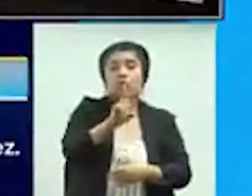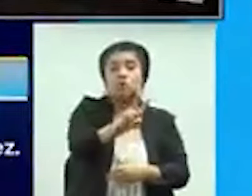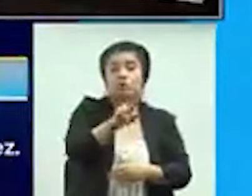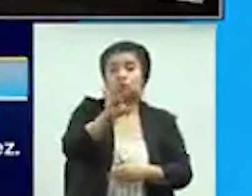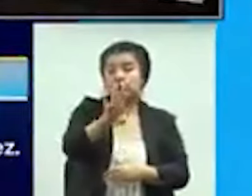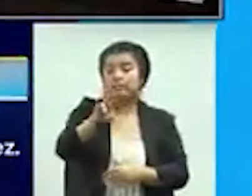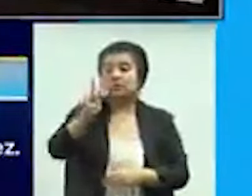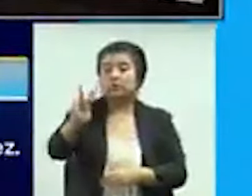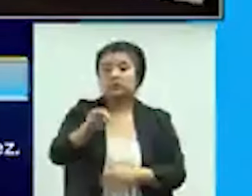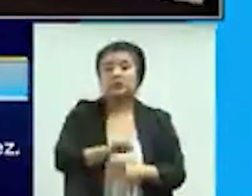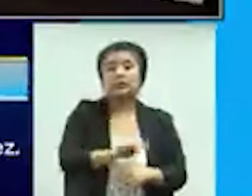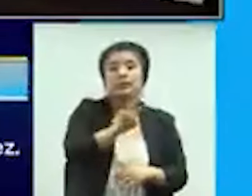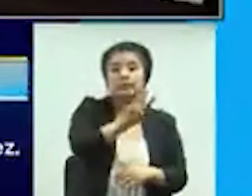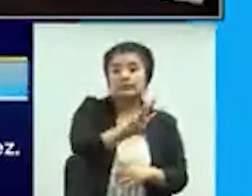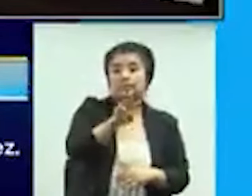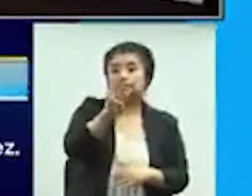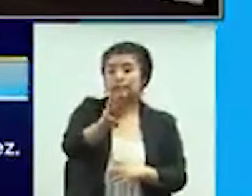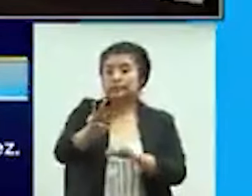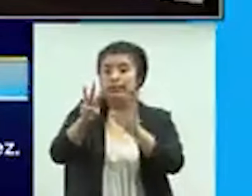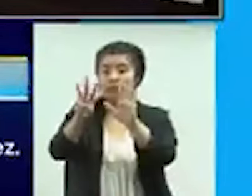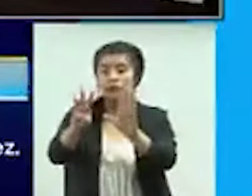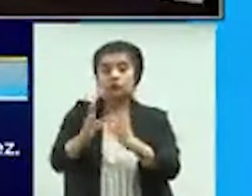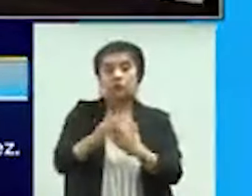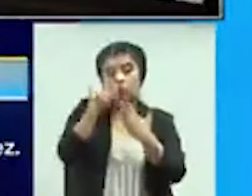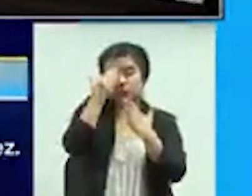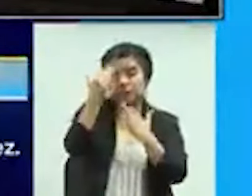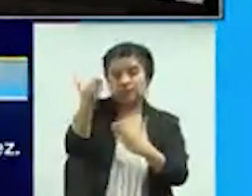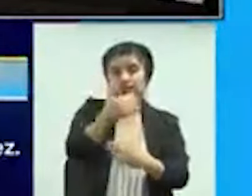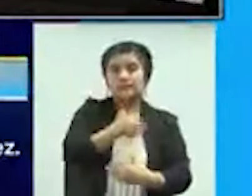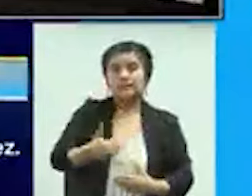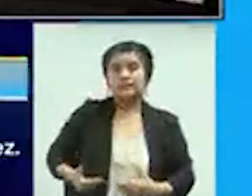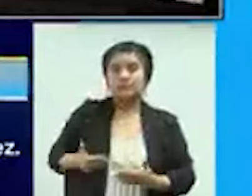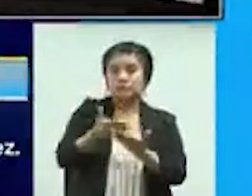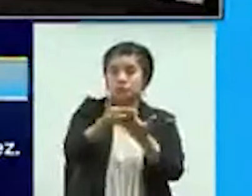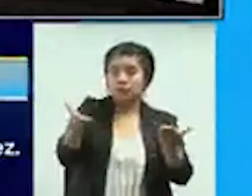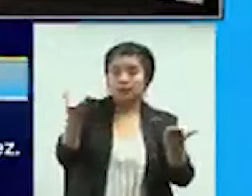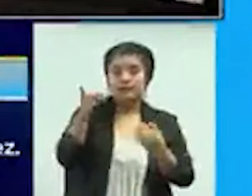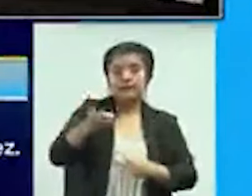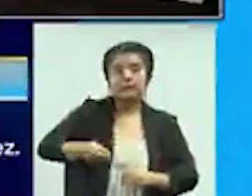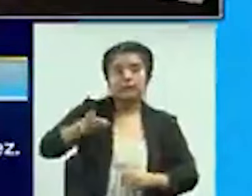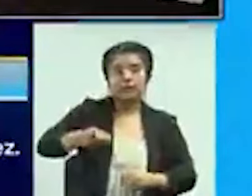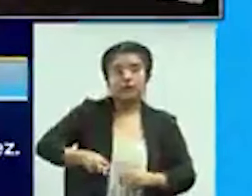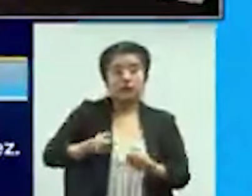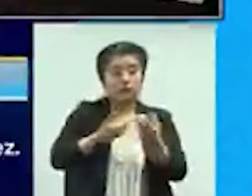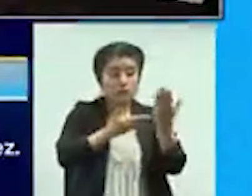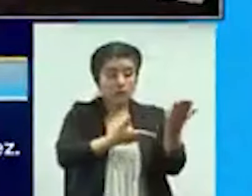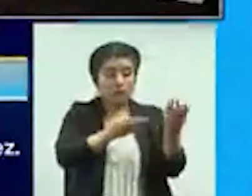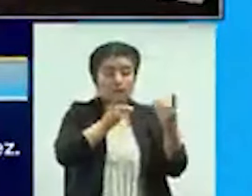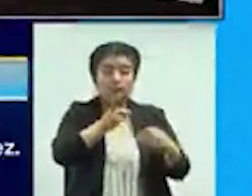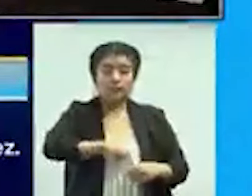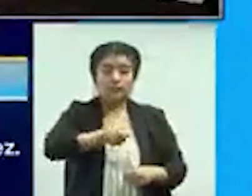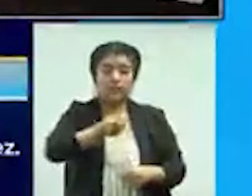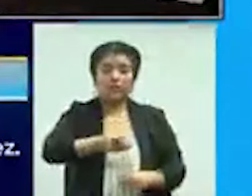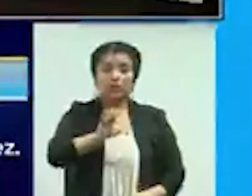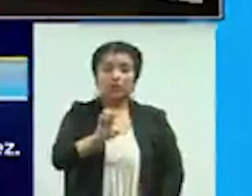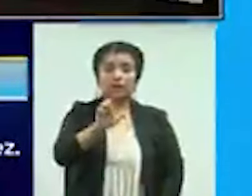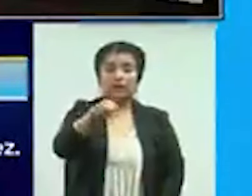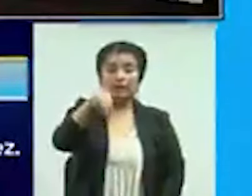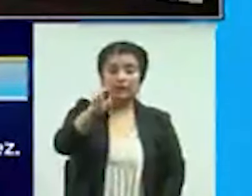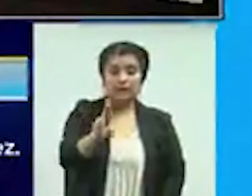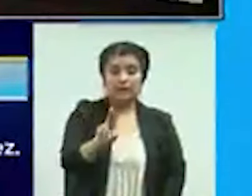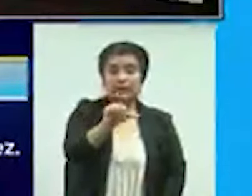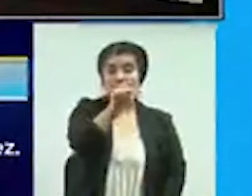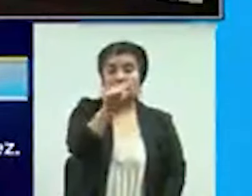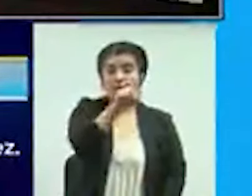242 y 338. Muchas gracias, señor presidente. Honorable pleno. Tiene la palabra el diputado Elmer Palencia para formular la